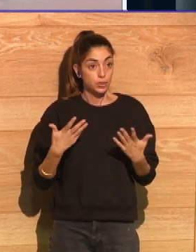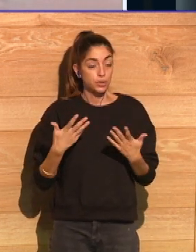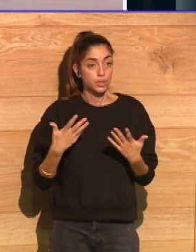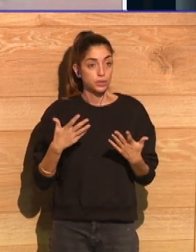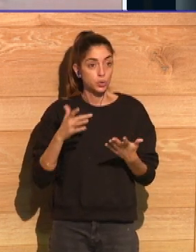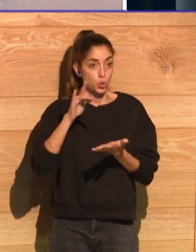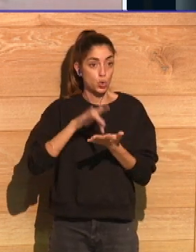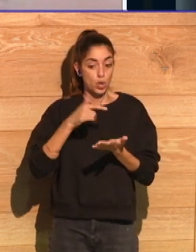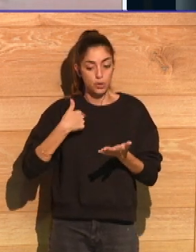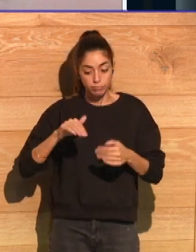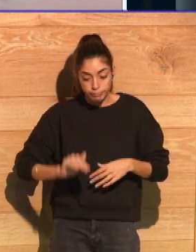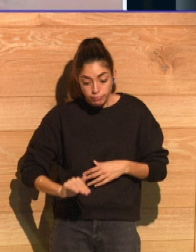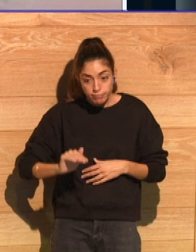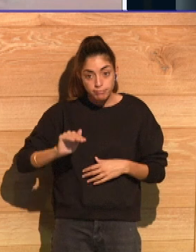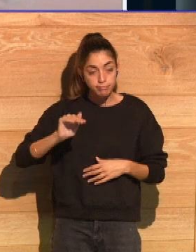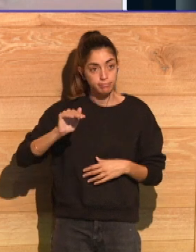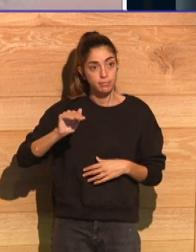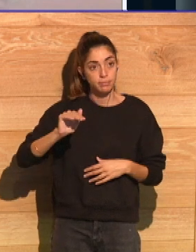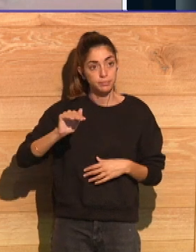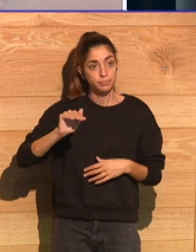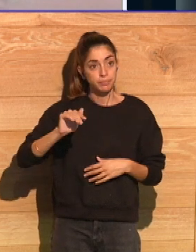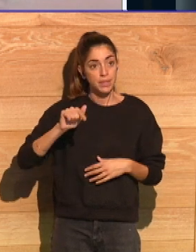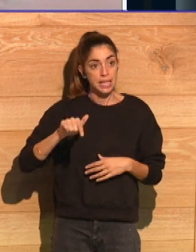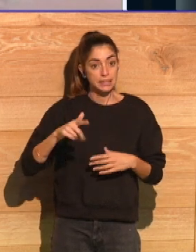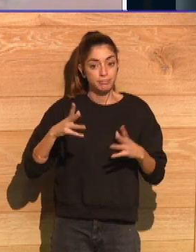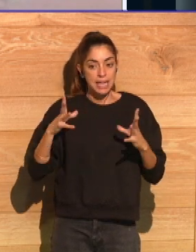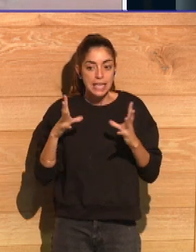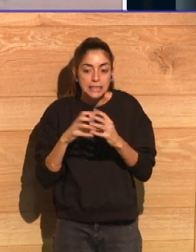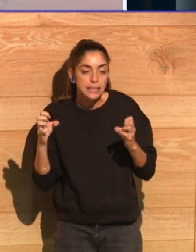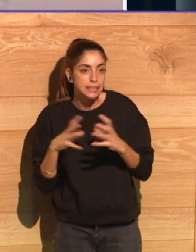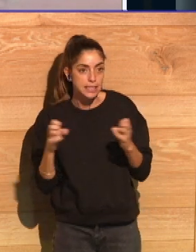fui haciéndome mayor, ese éxtasis